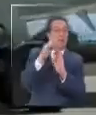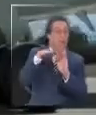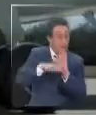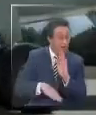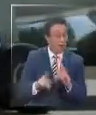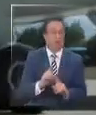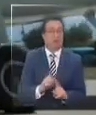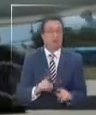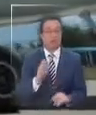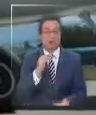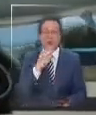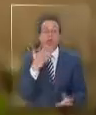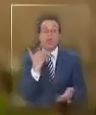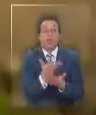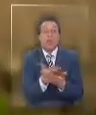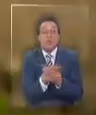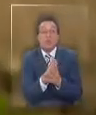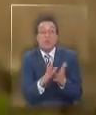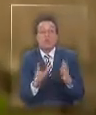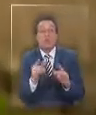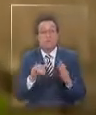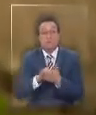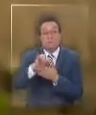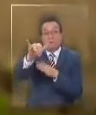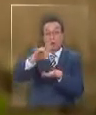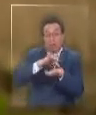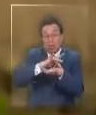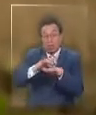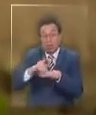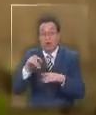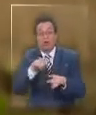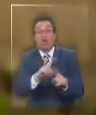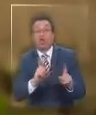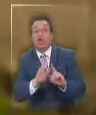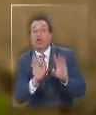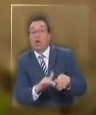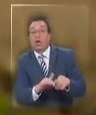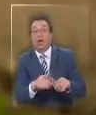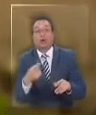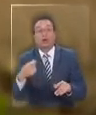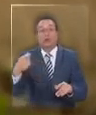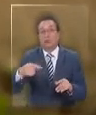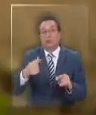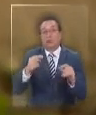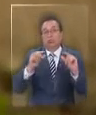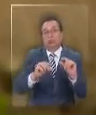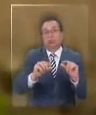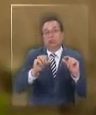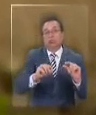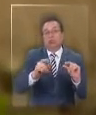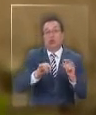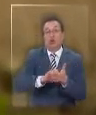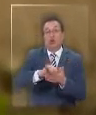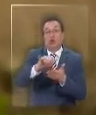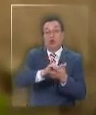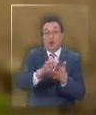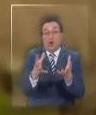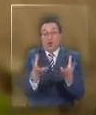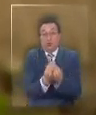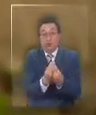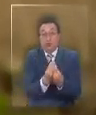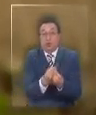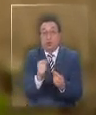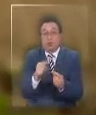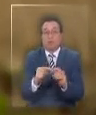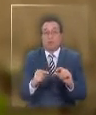de la demanda que haya. Si hay un vuelo que va vacío, que nadie quiere volar, el precio se va a mantener bajo. Si hay un vuelo que va muy lleno, los